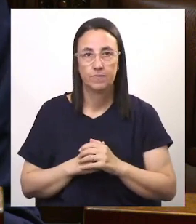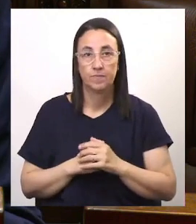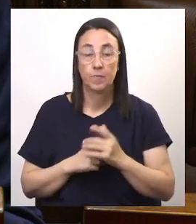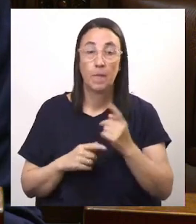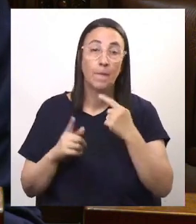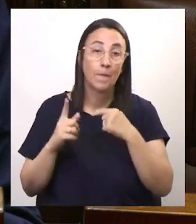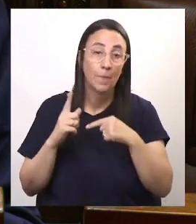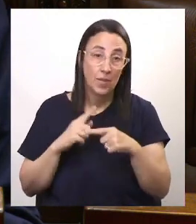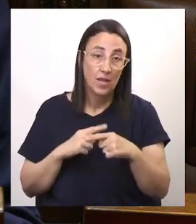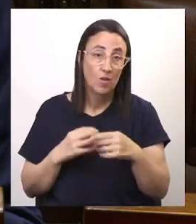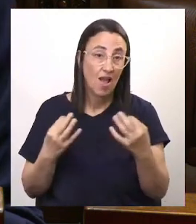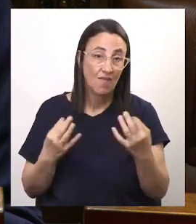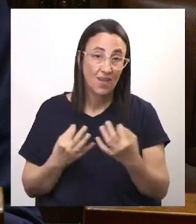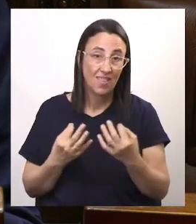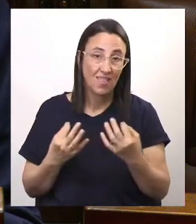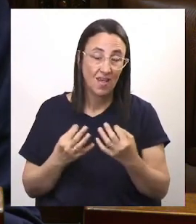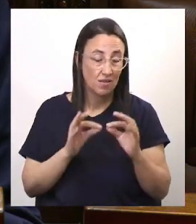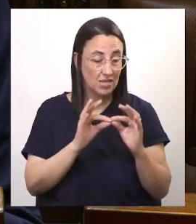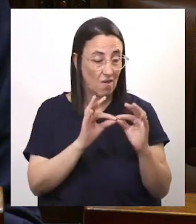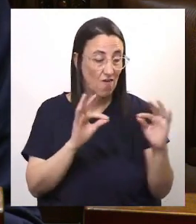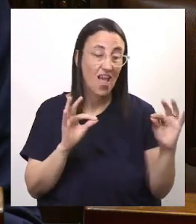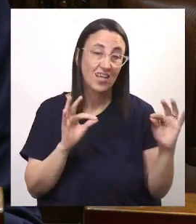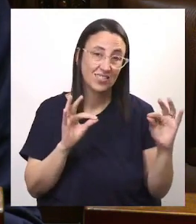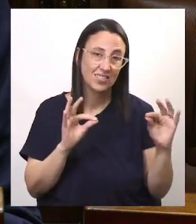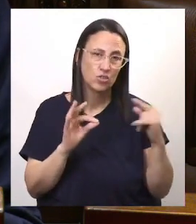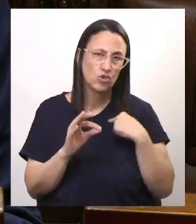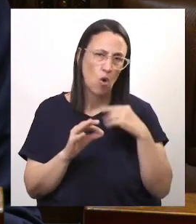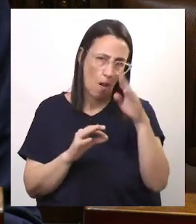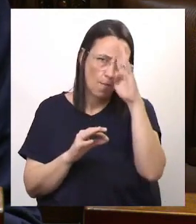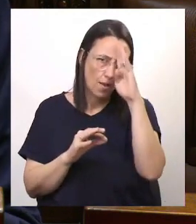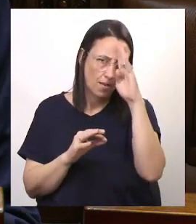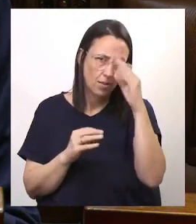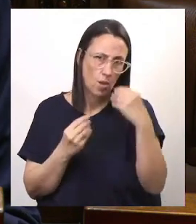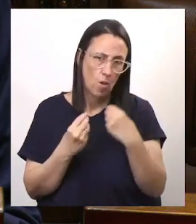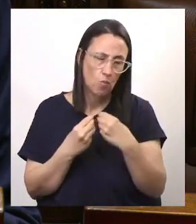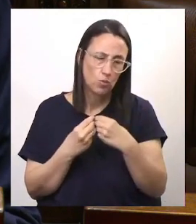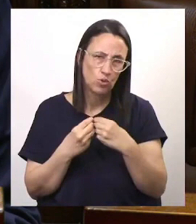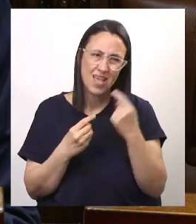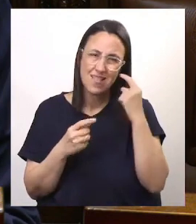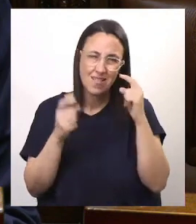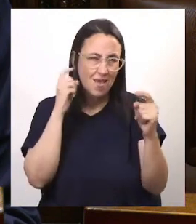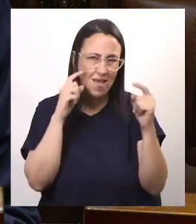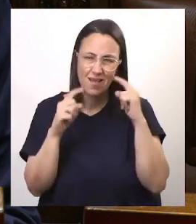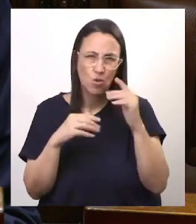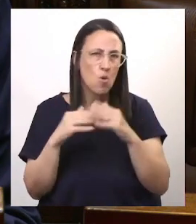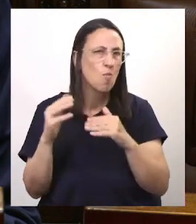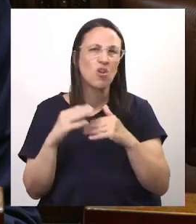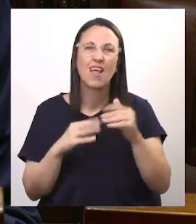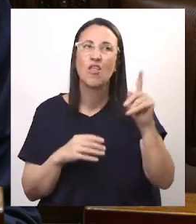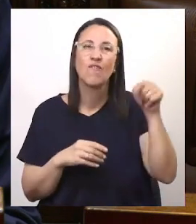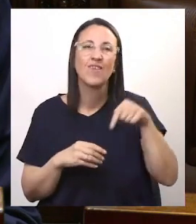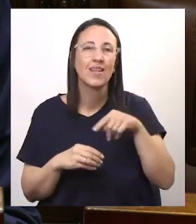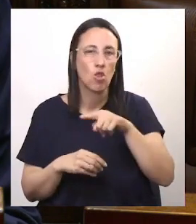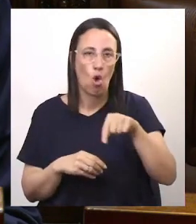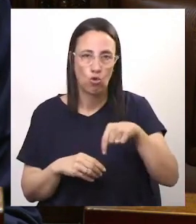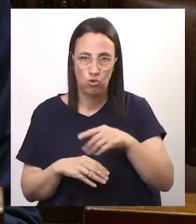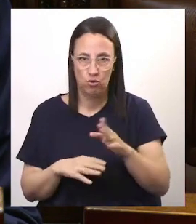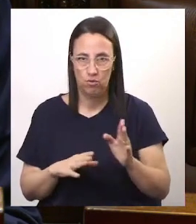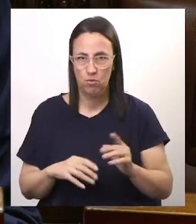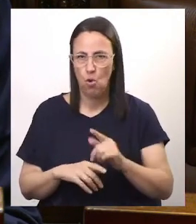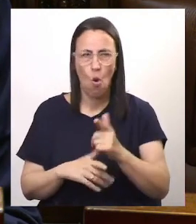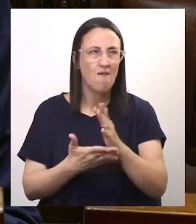Sin embargo, aprendí que las buenas ideas no tienen fronteras